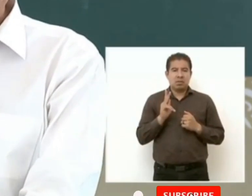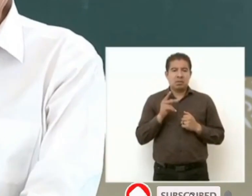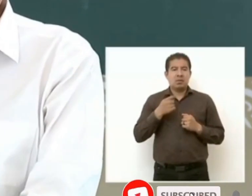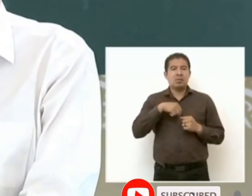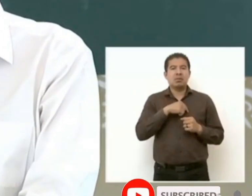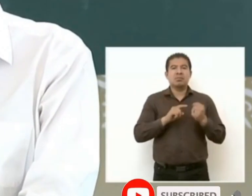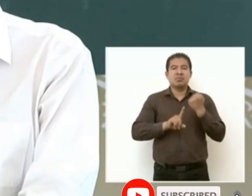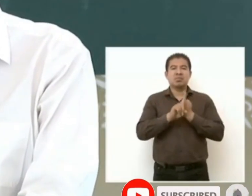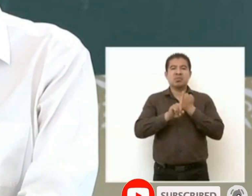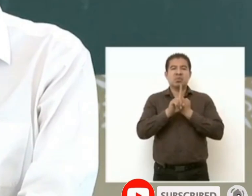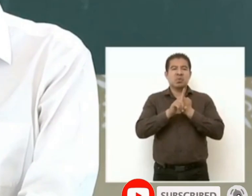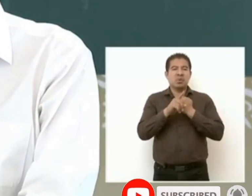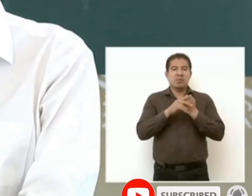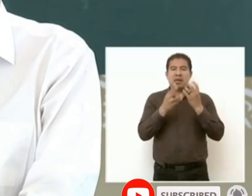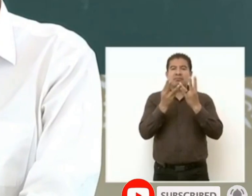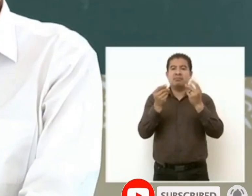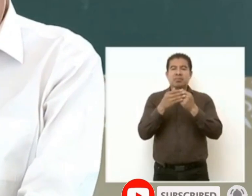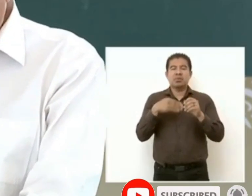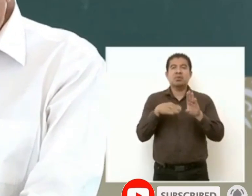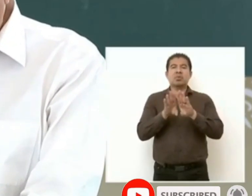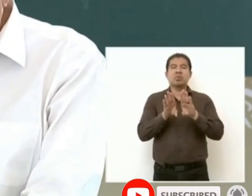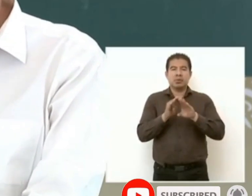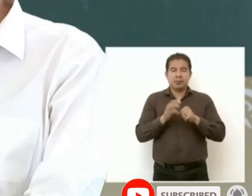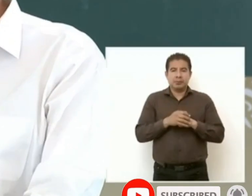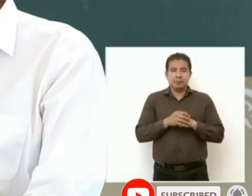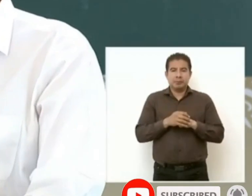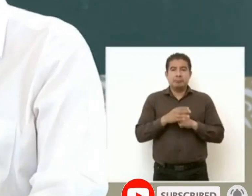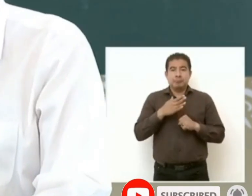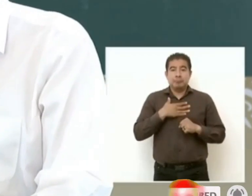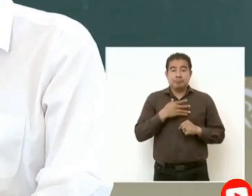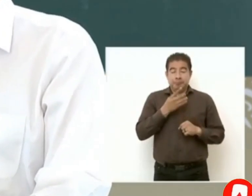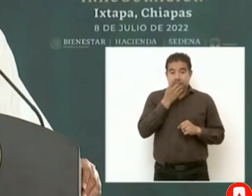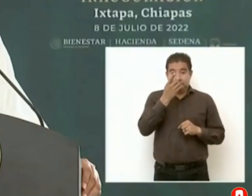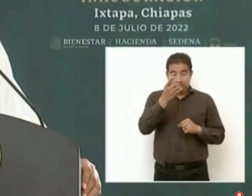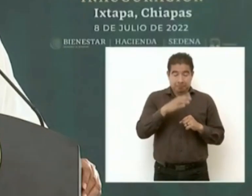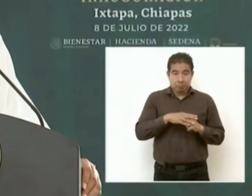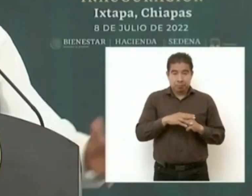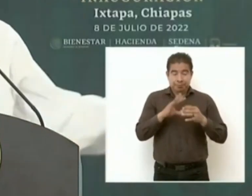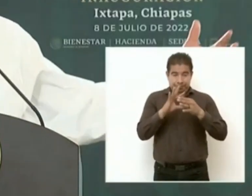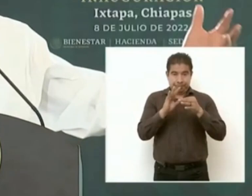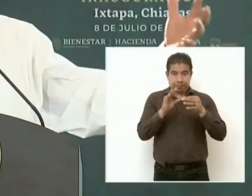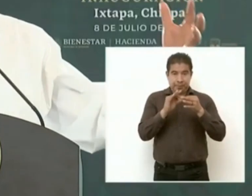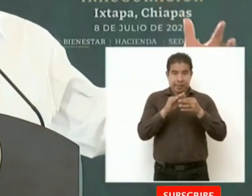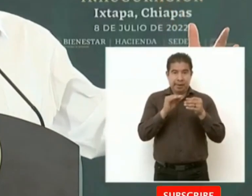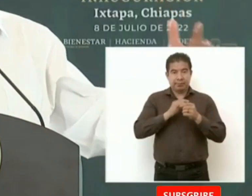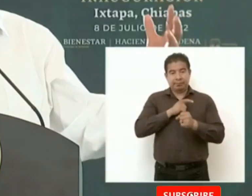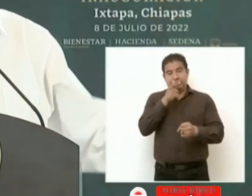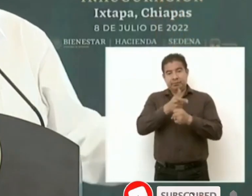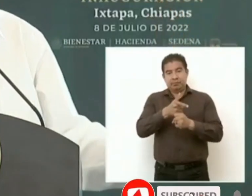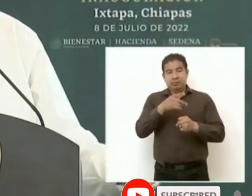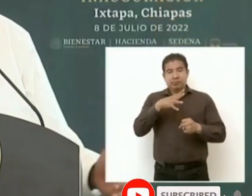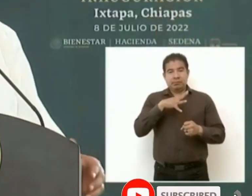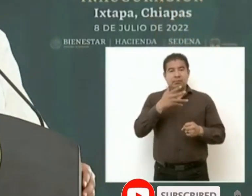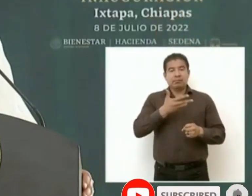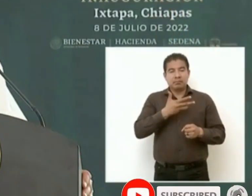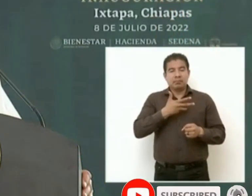resolvíamos ese problema? Y les comento que encontramos que se tenía este equipo